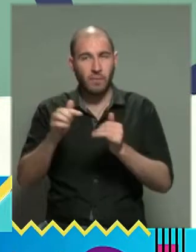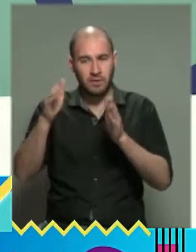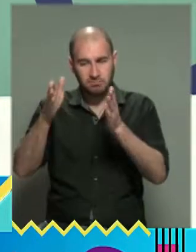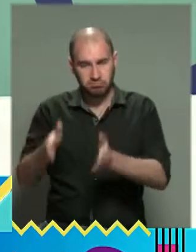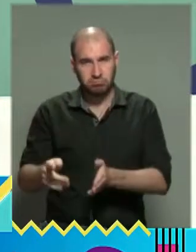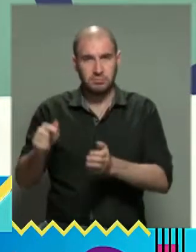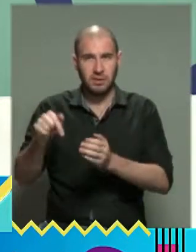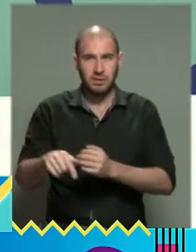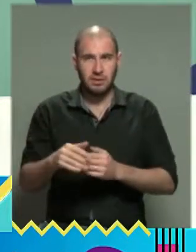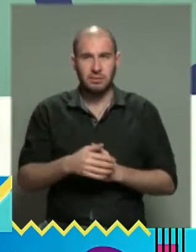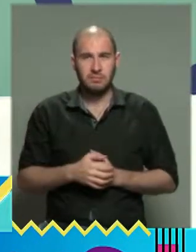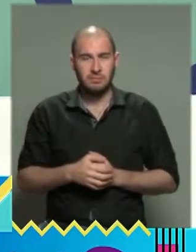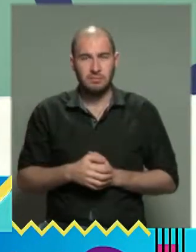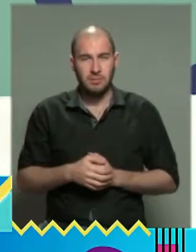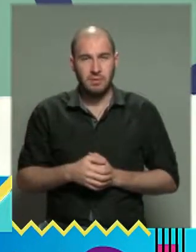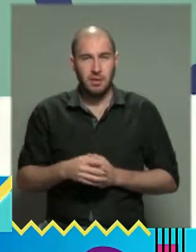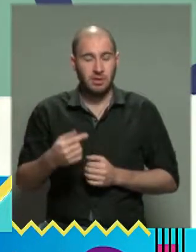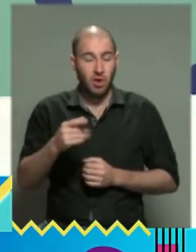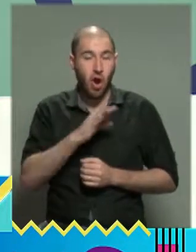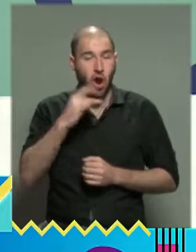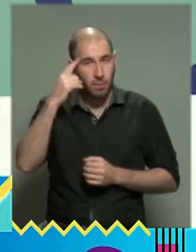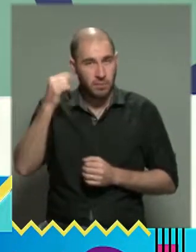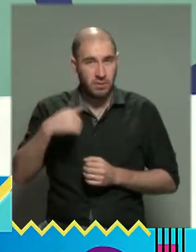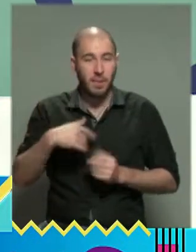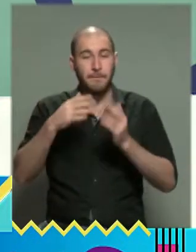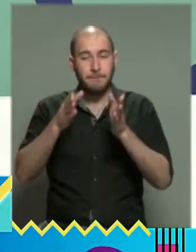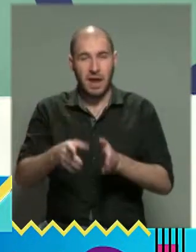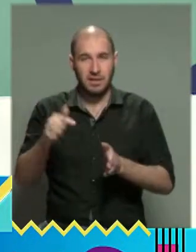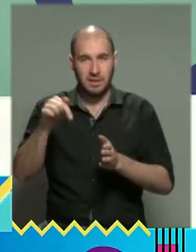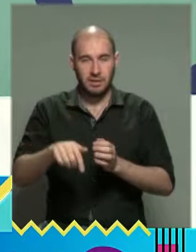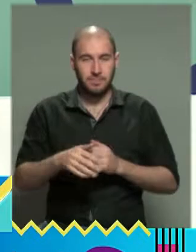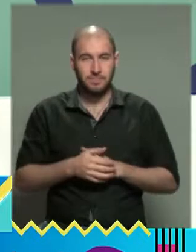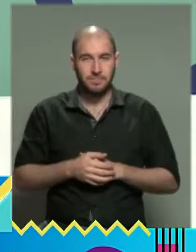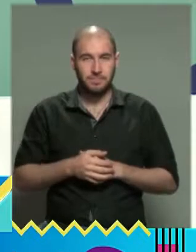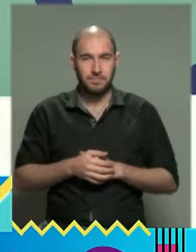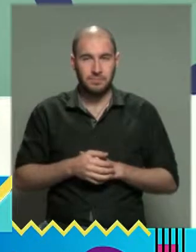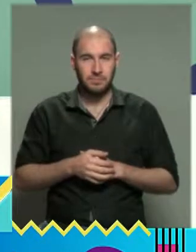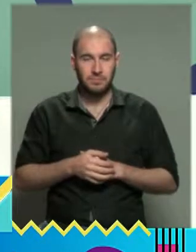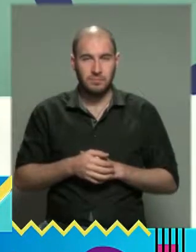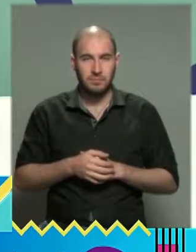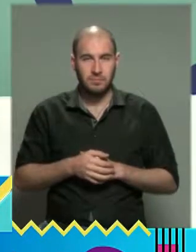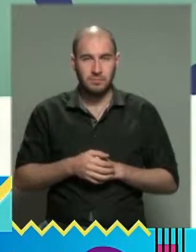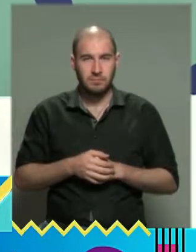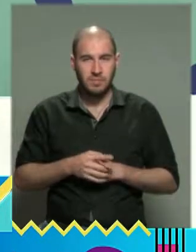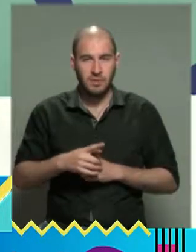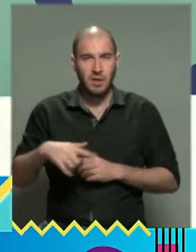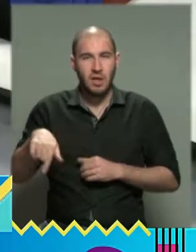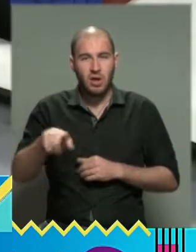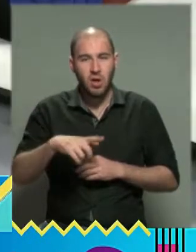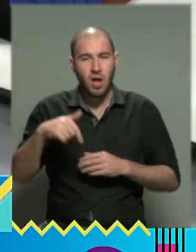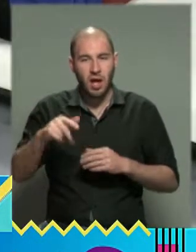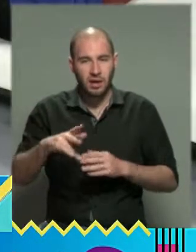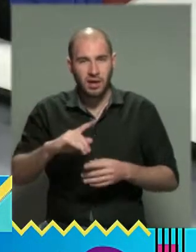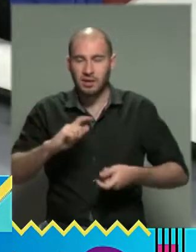pasando para mí por una instancia que hay que dar